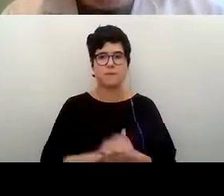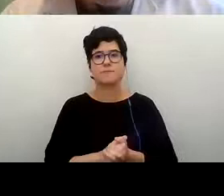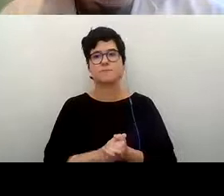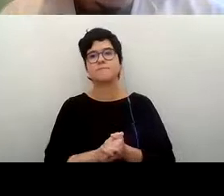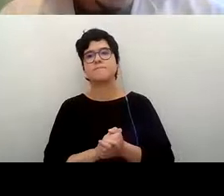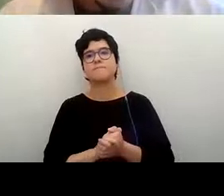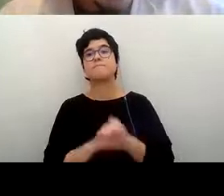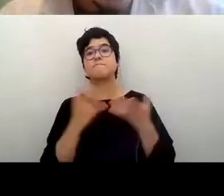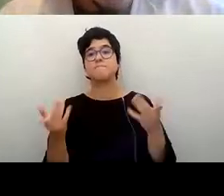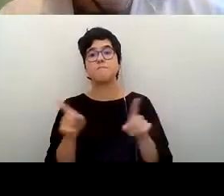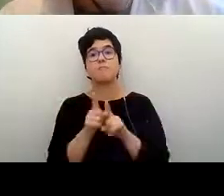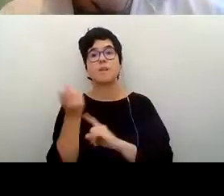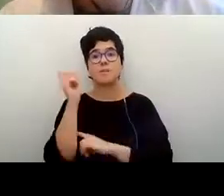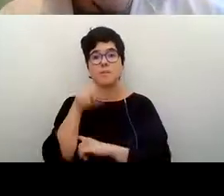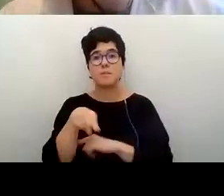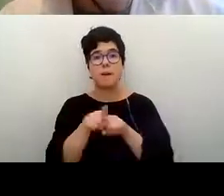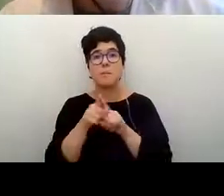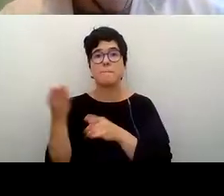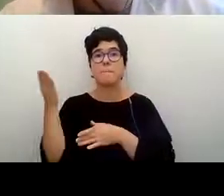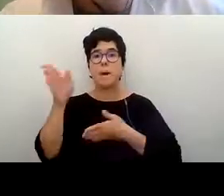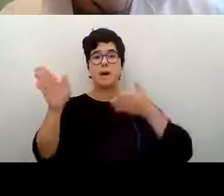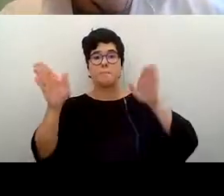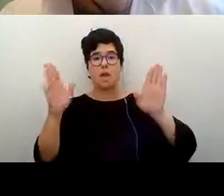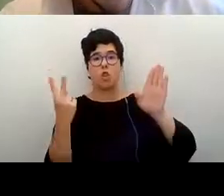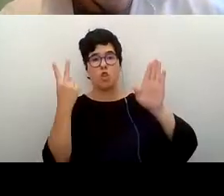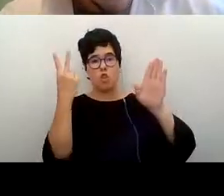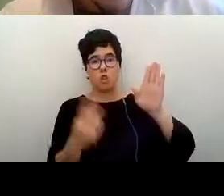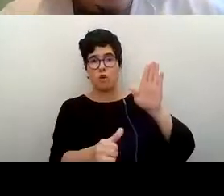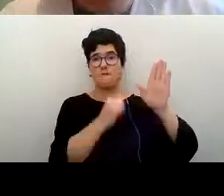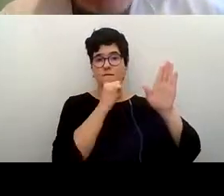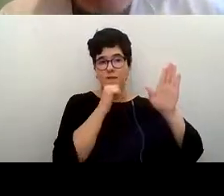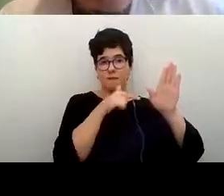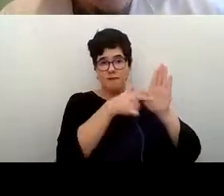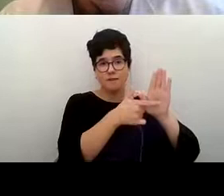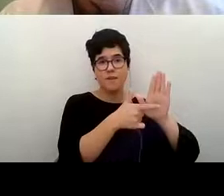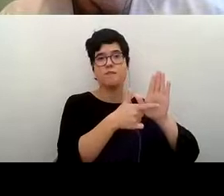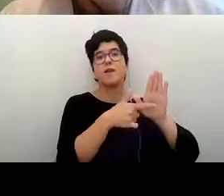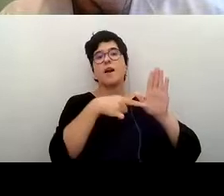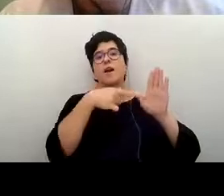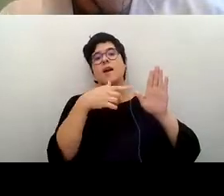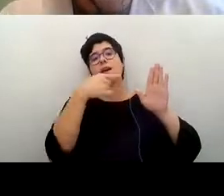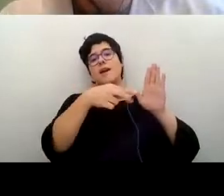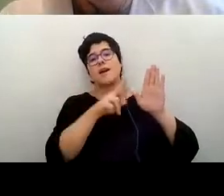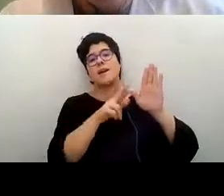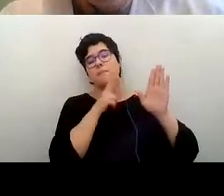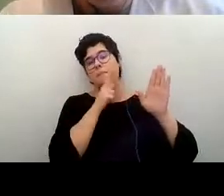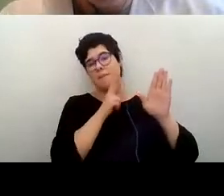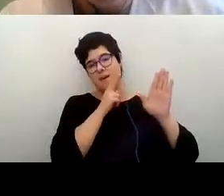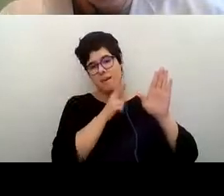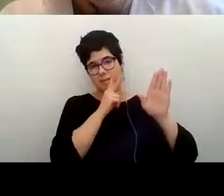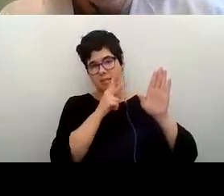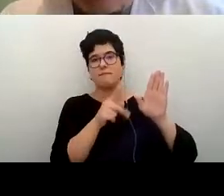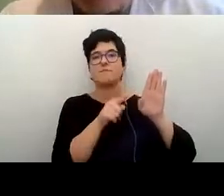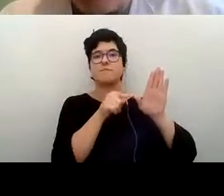Tenemos, como sabéis, también dos presentaciones: el MindMaster bebible fórmula green, fórmula verde, que